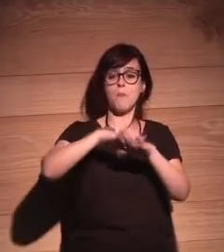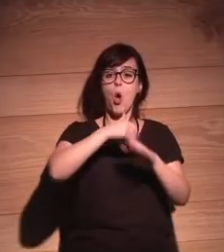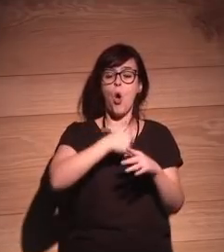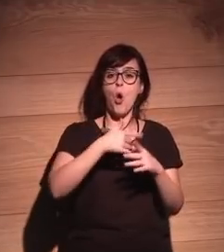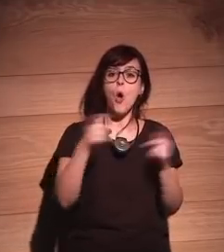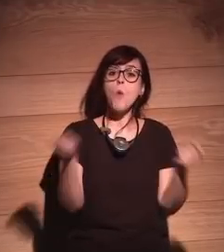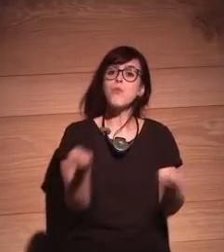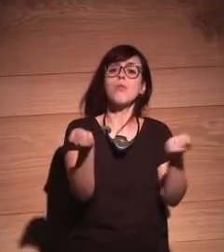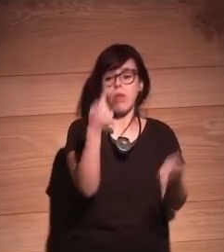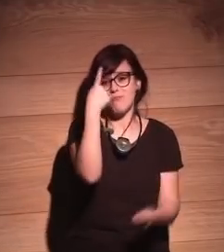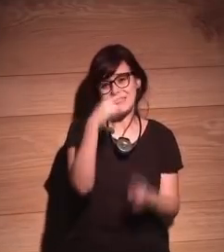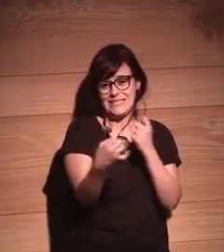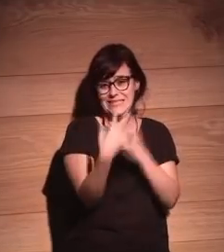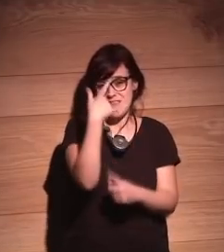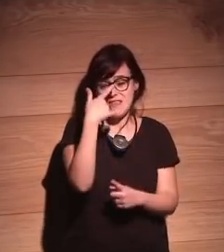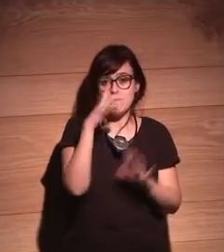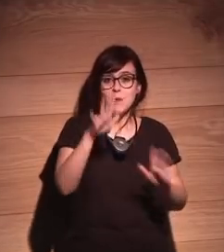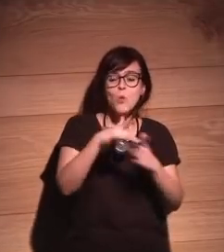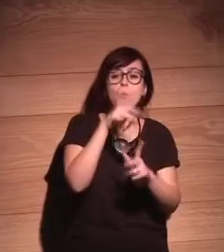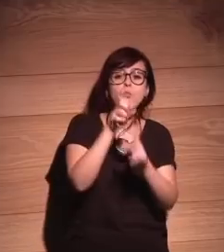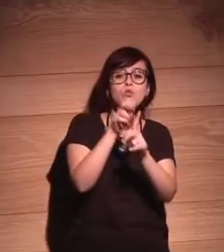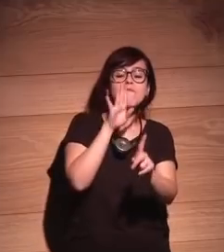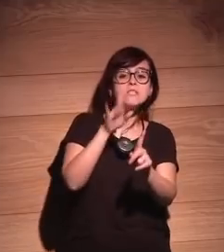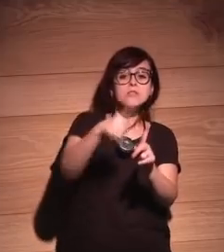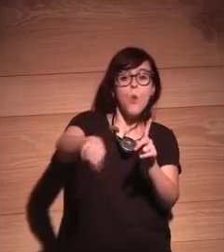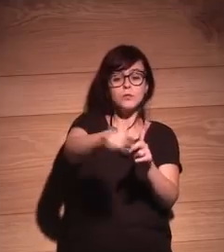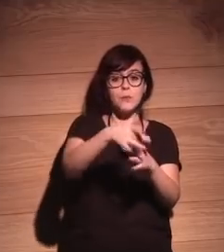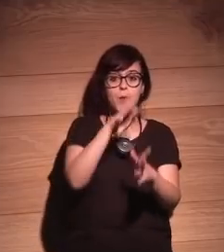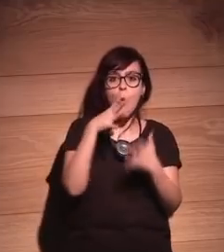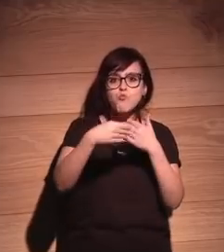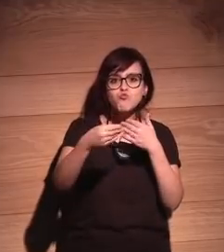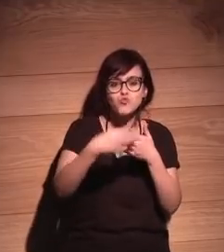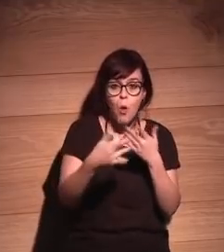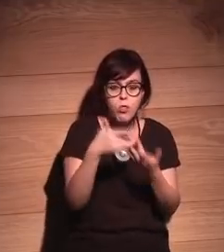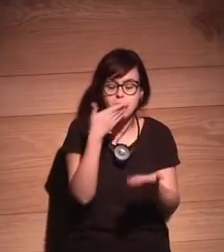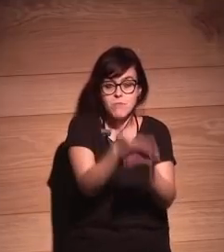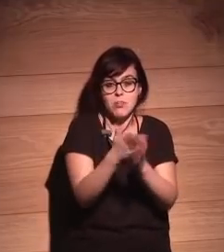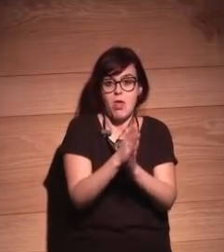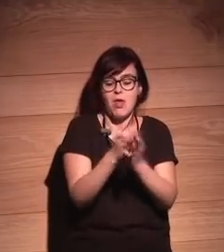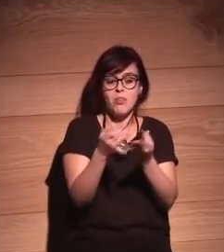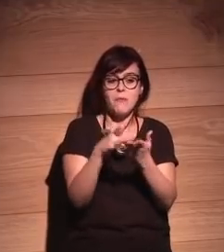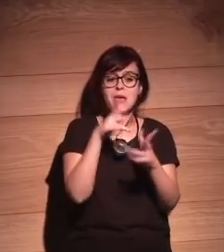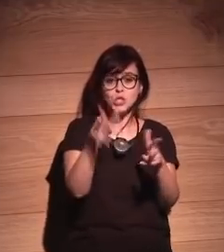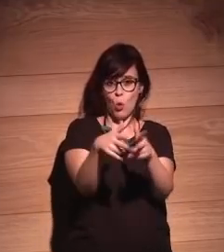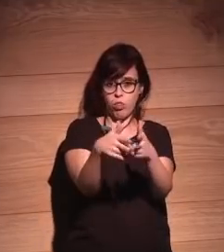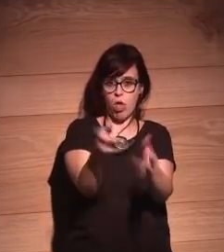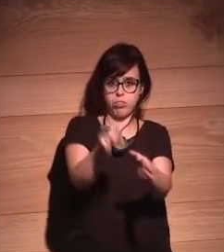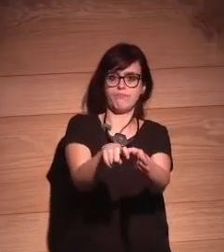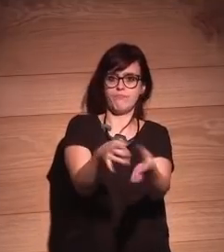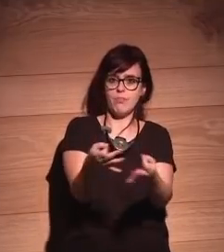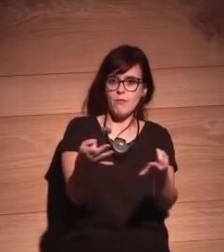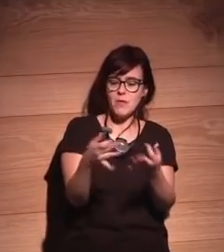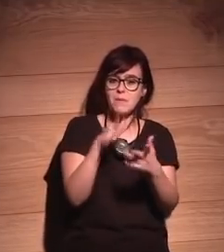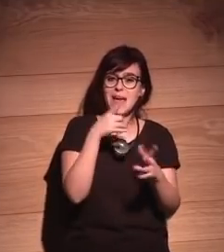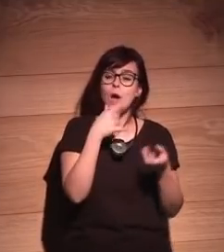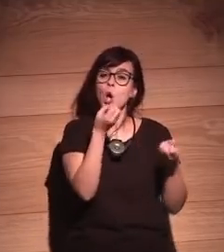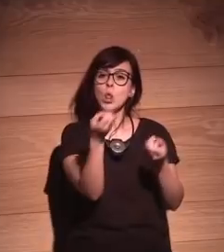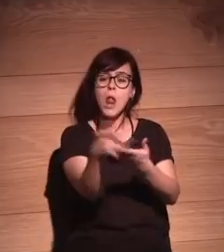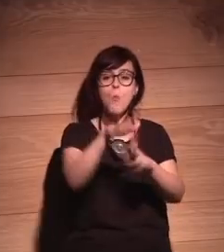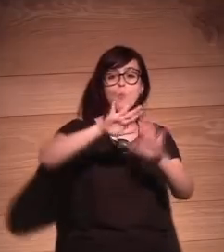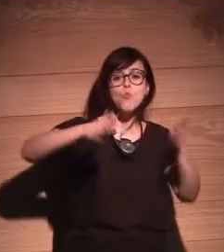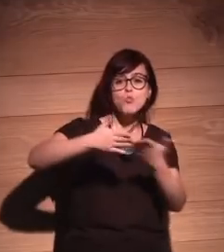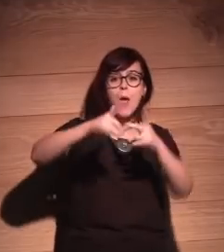apuesta publicitaria, pero ¿cómo lo veis vosotros? Porque creo que el usuario lo está demandando, ¿no? Esa participación de la sociedad, contar qué se está